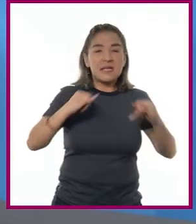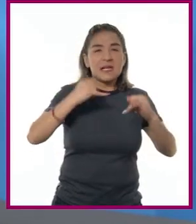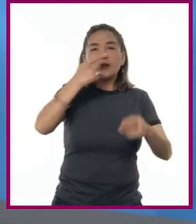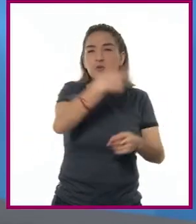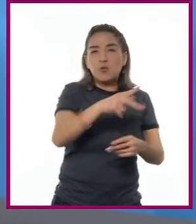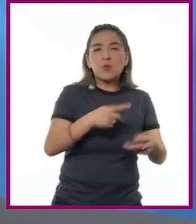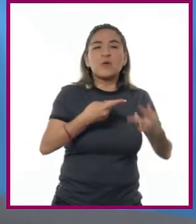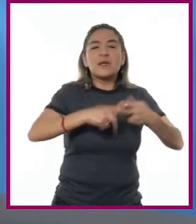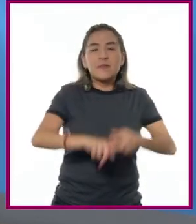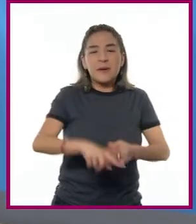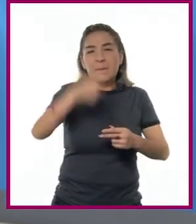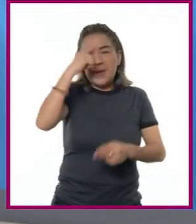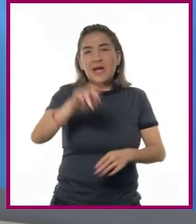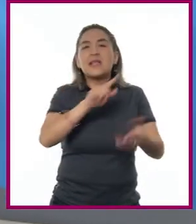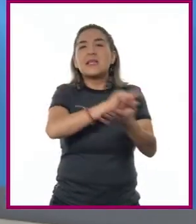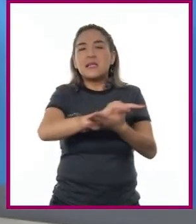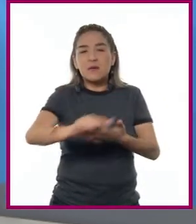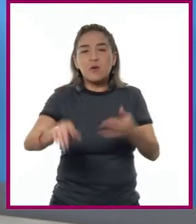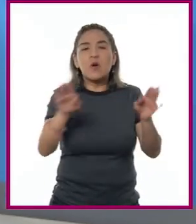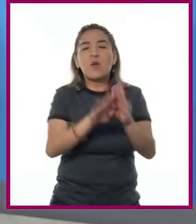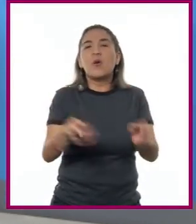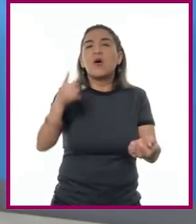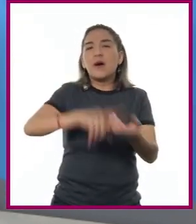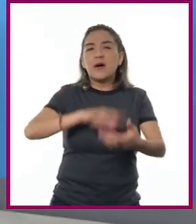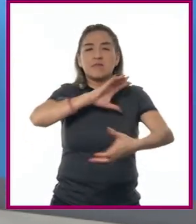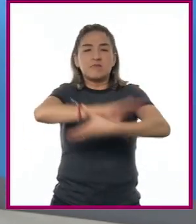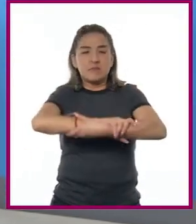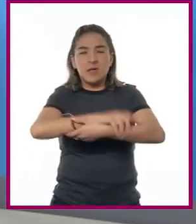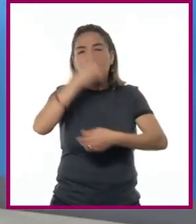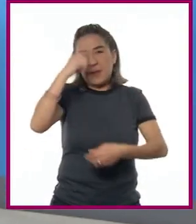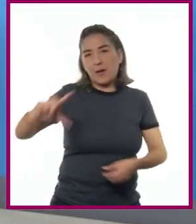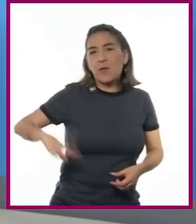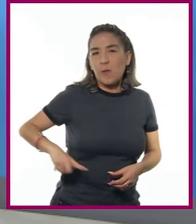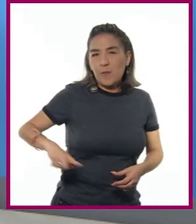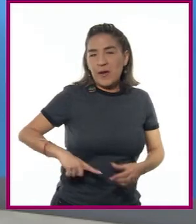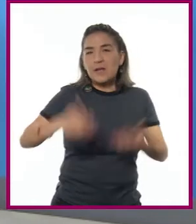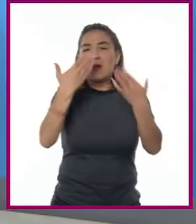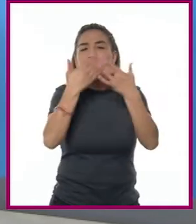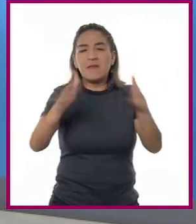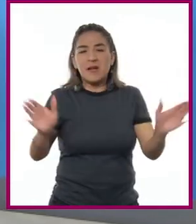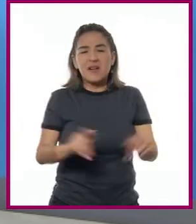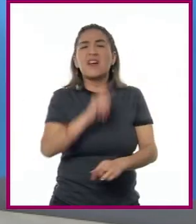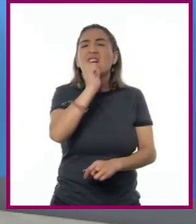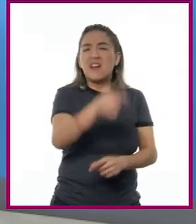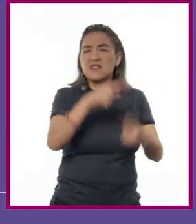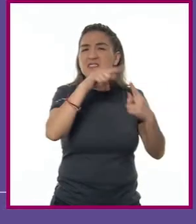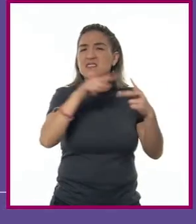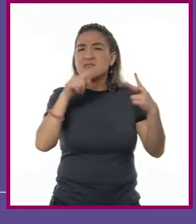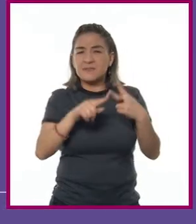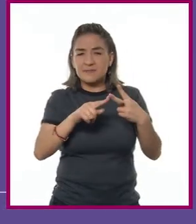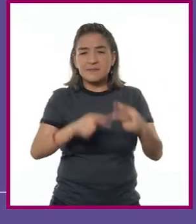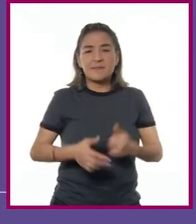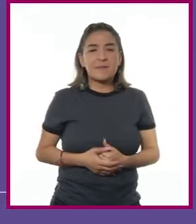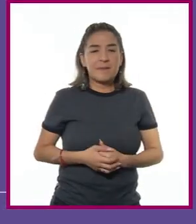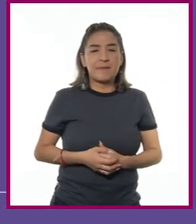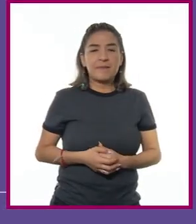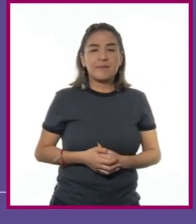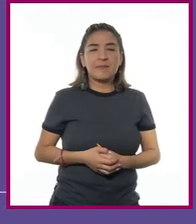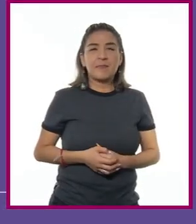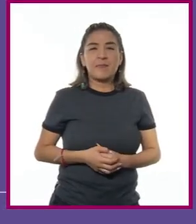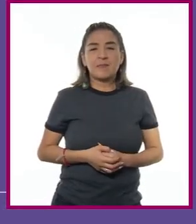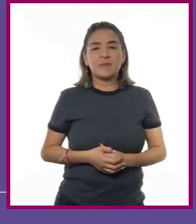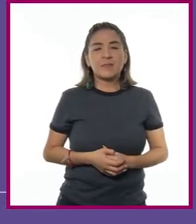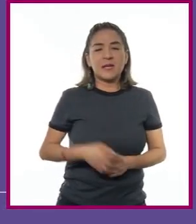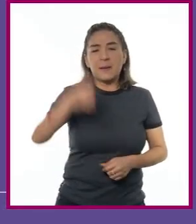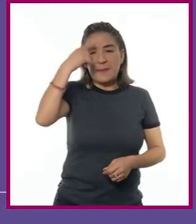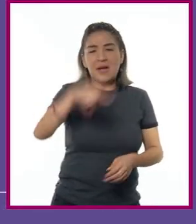Transparencia Fiscal, la Alianza para el Gobierno Abierto. ¿De qué trata cada una? La Iniciativa Global para